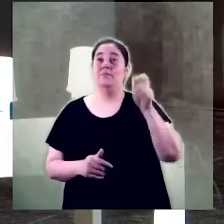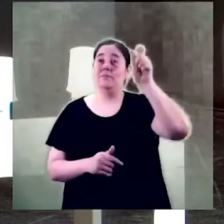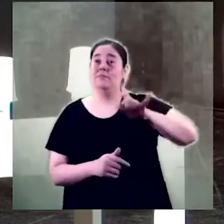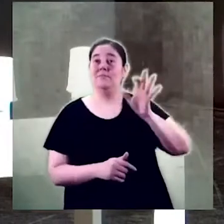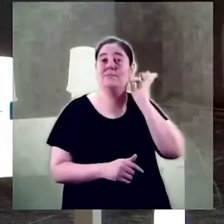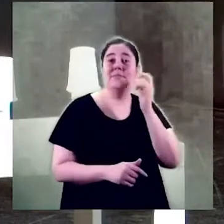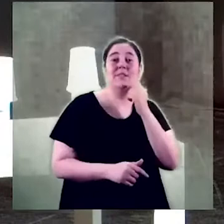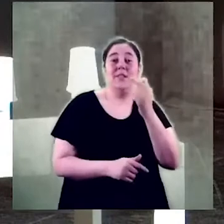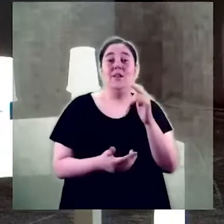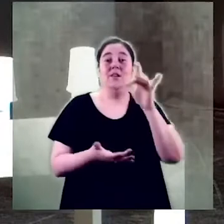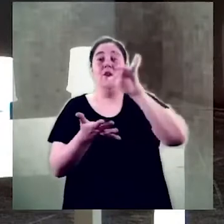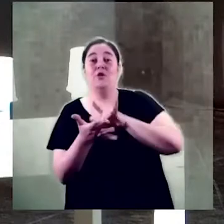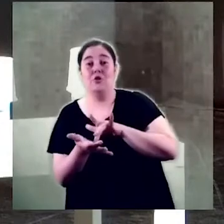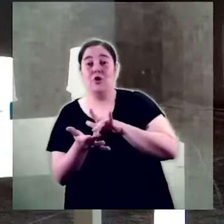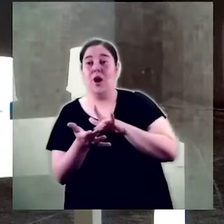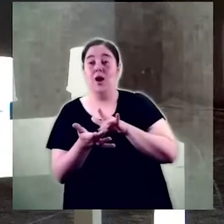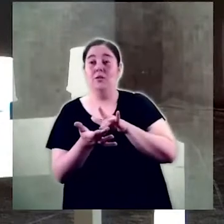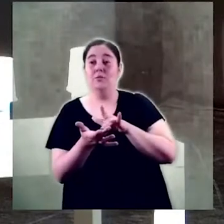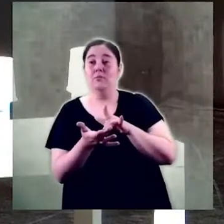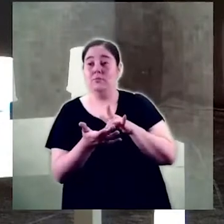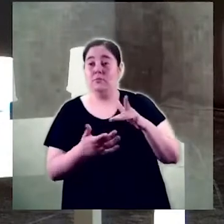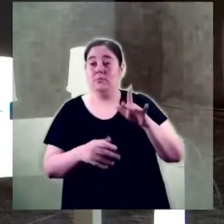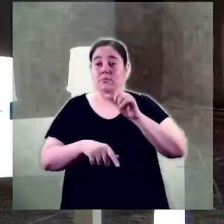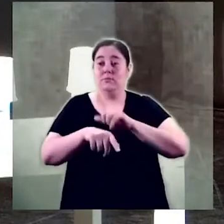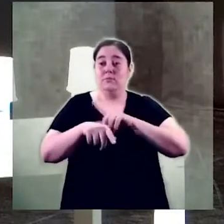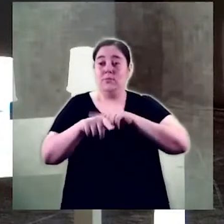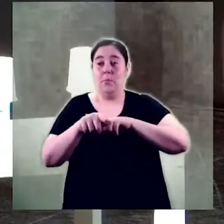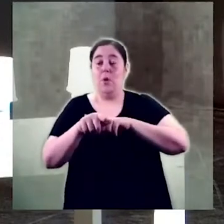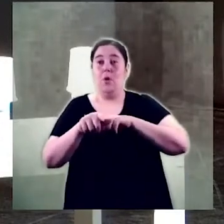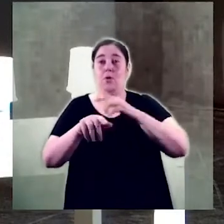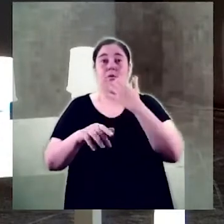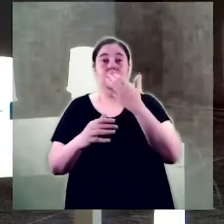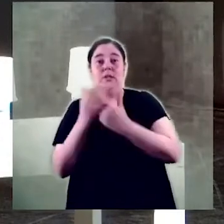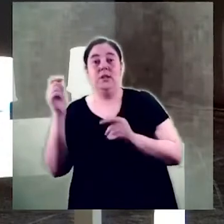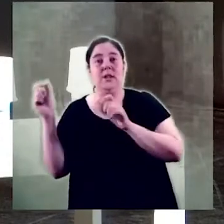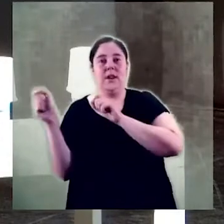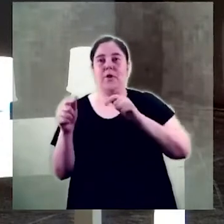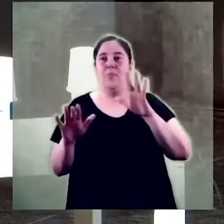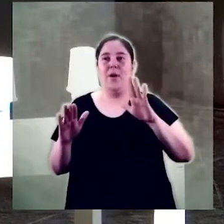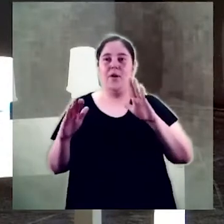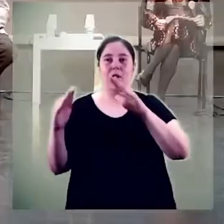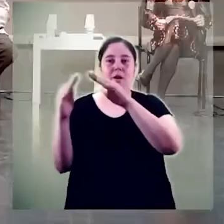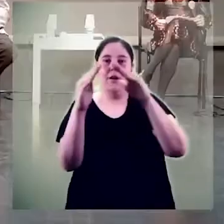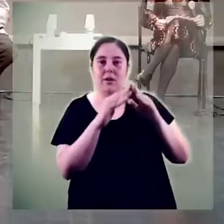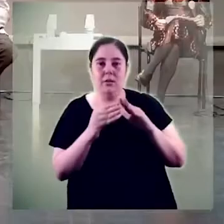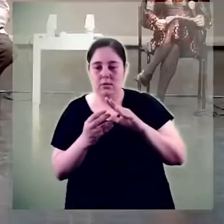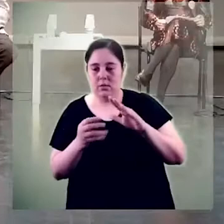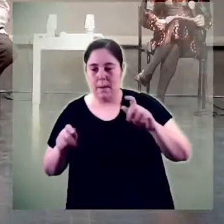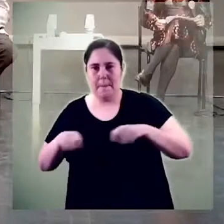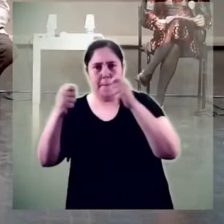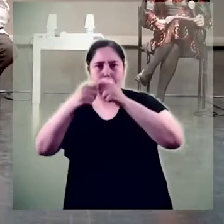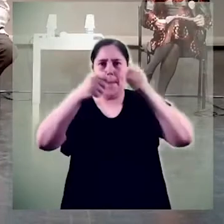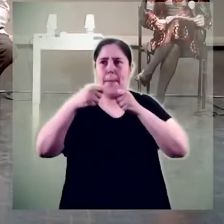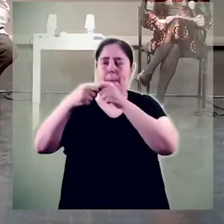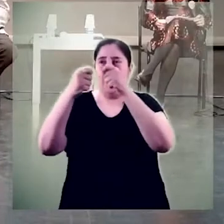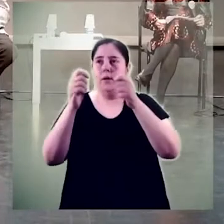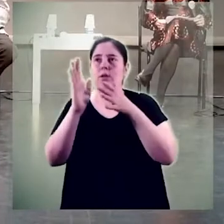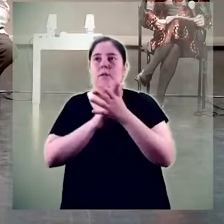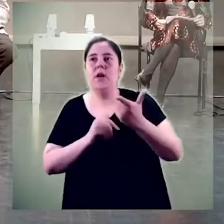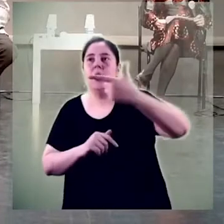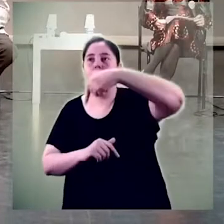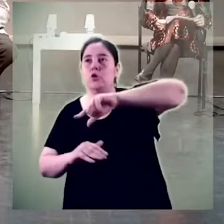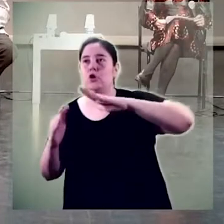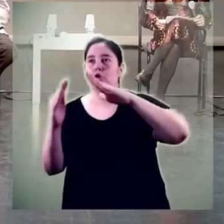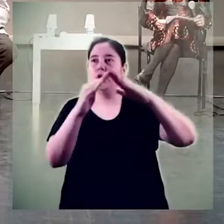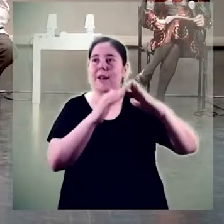en un tiempo de refugiados donde se están destruyendo todos los refugios. Yo sé que ya intuís formas de